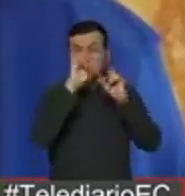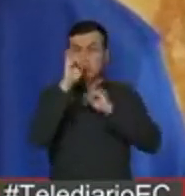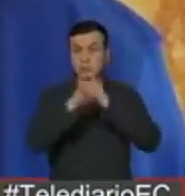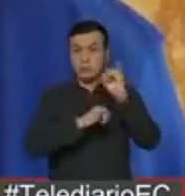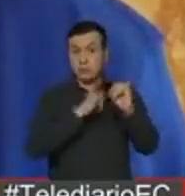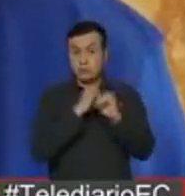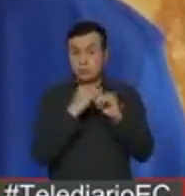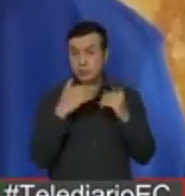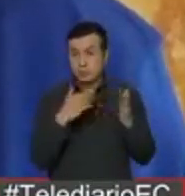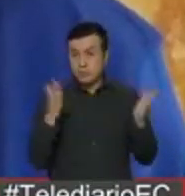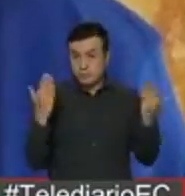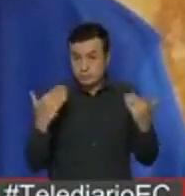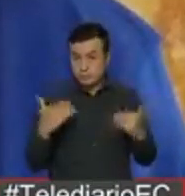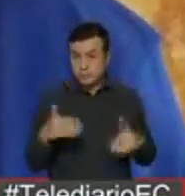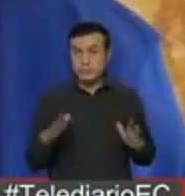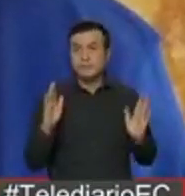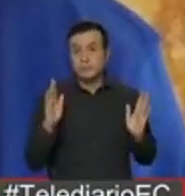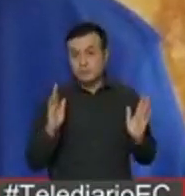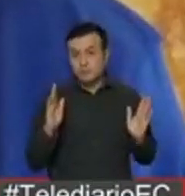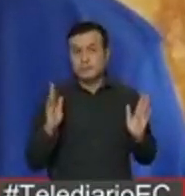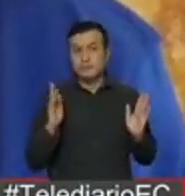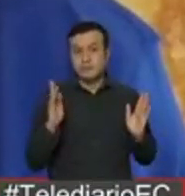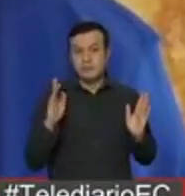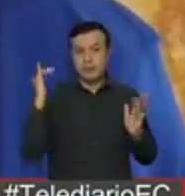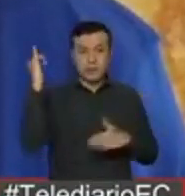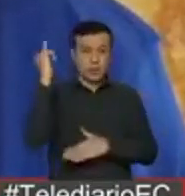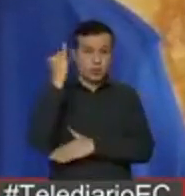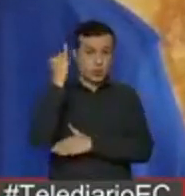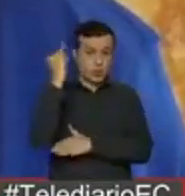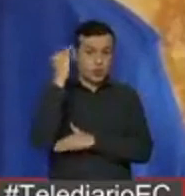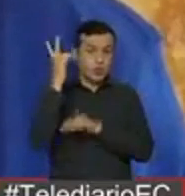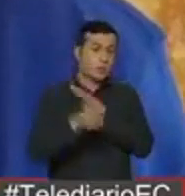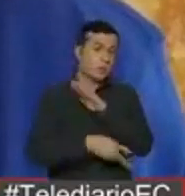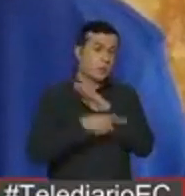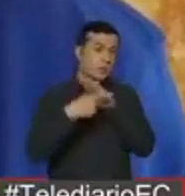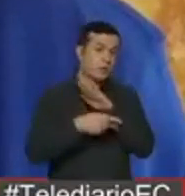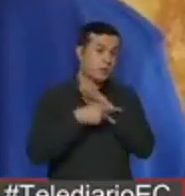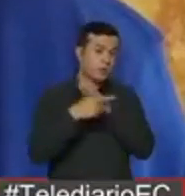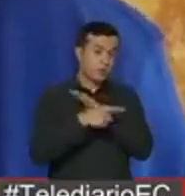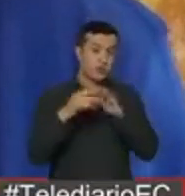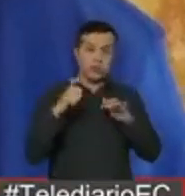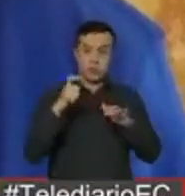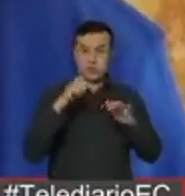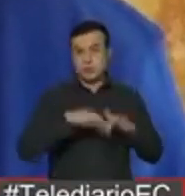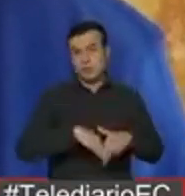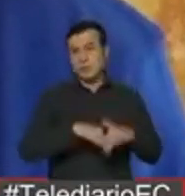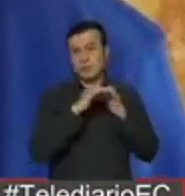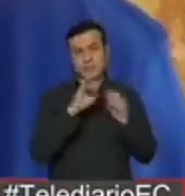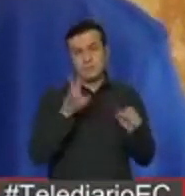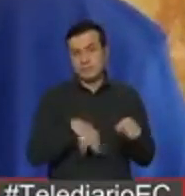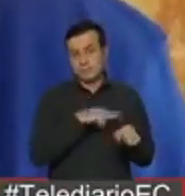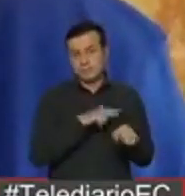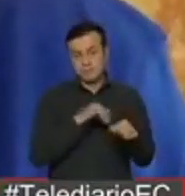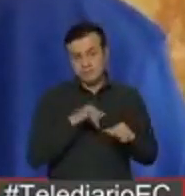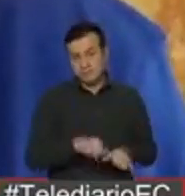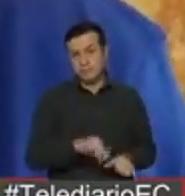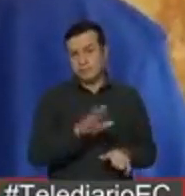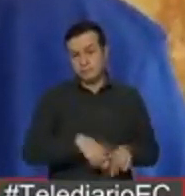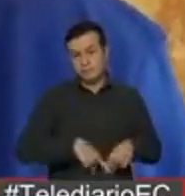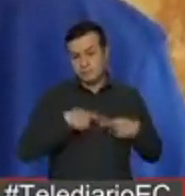mercado. Pero la industria petrolera tiene que reactivarse. Claro. Es parte de la